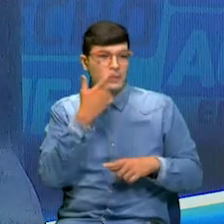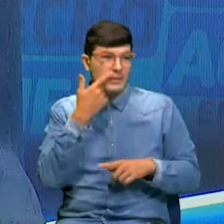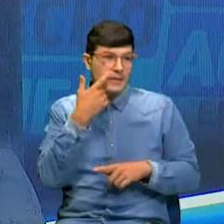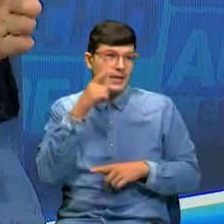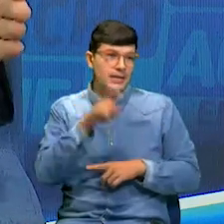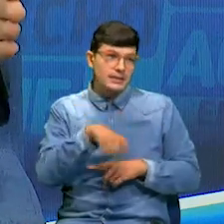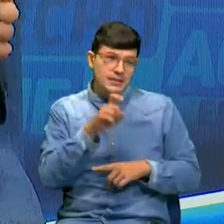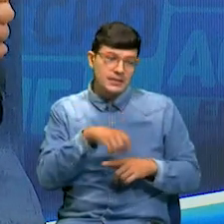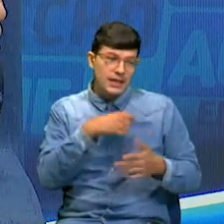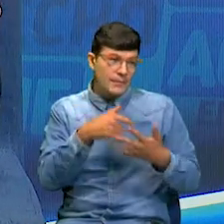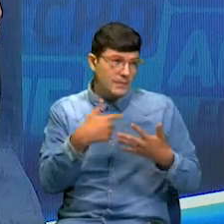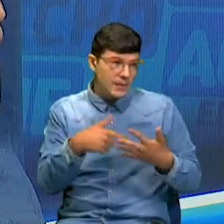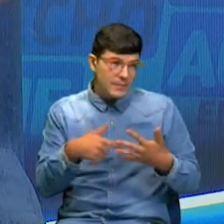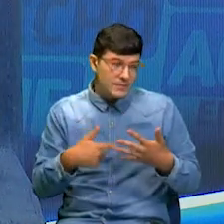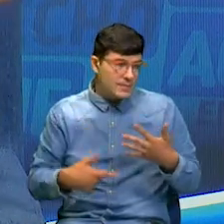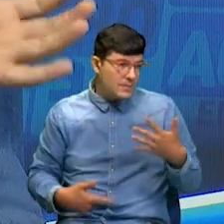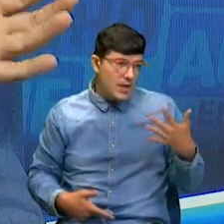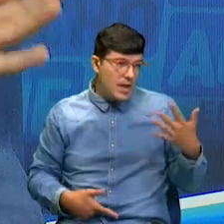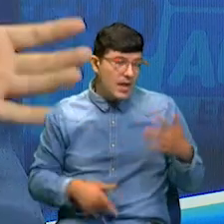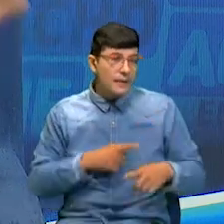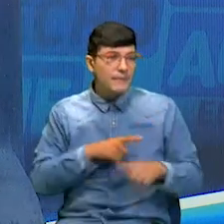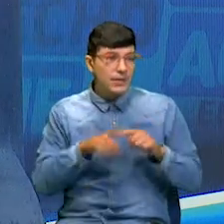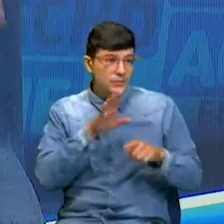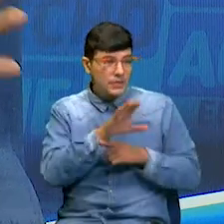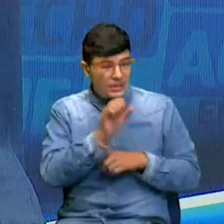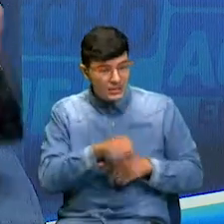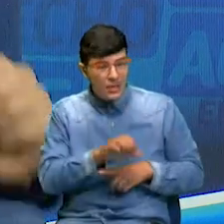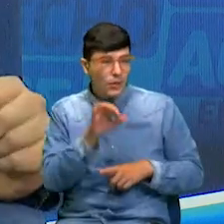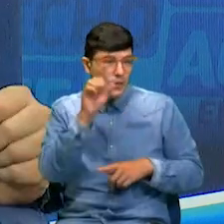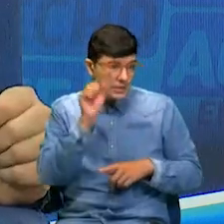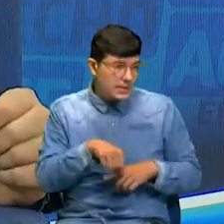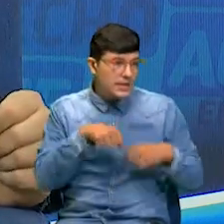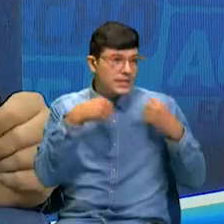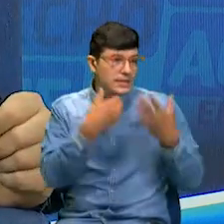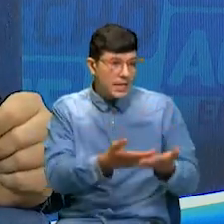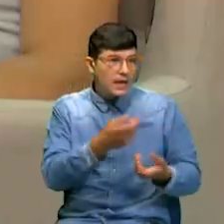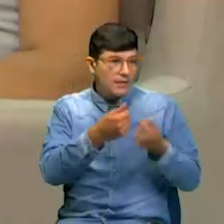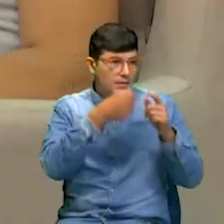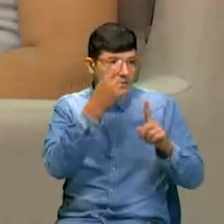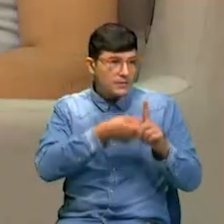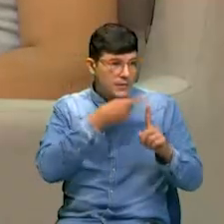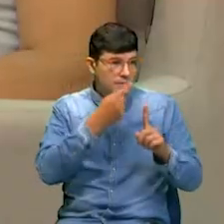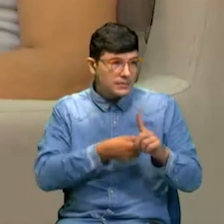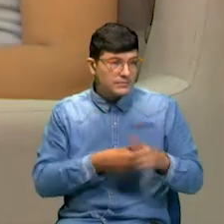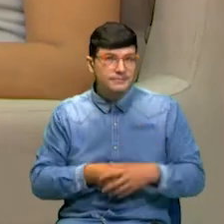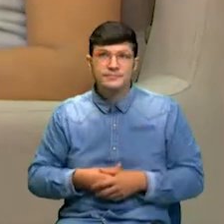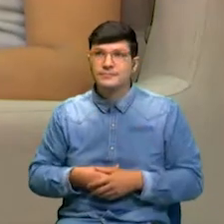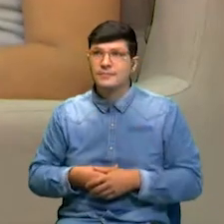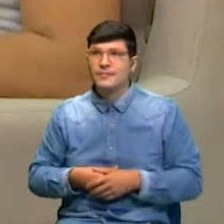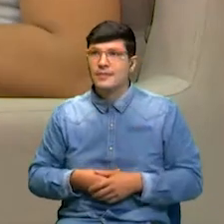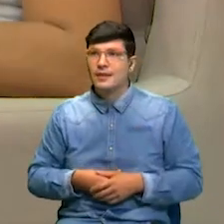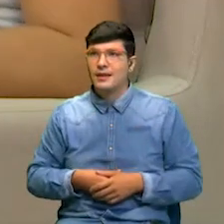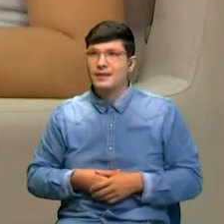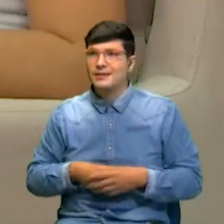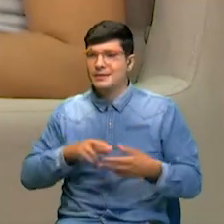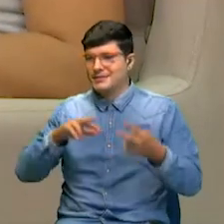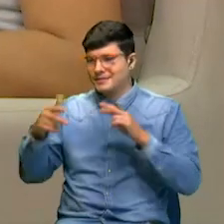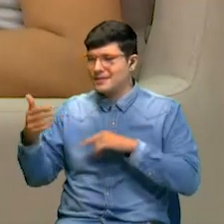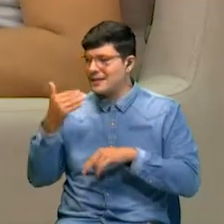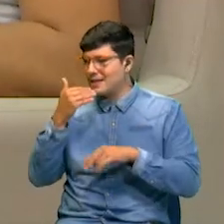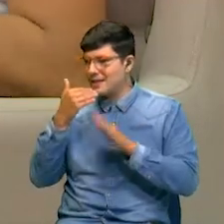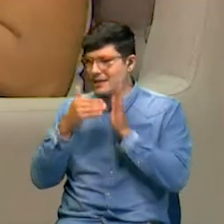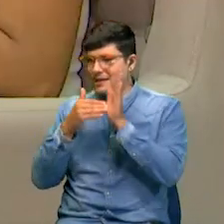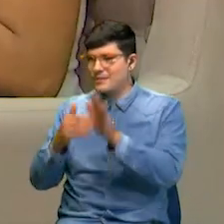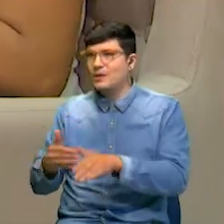necesita esto y esto y esto, tiene que sí o sí darle este presupuesto mensual. pues pongámonos en el otro ejemplo, sí.